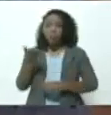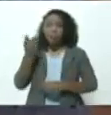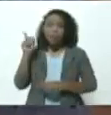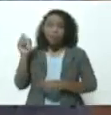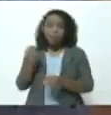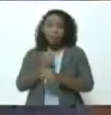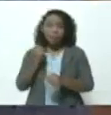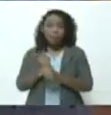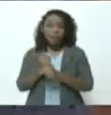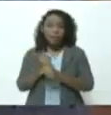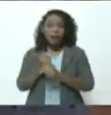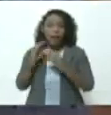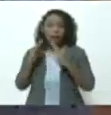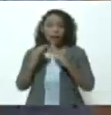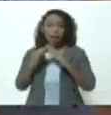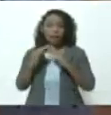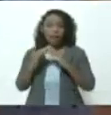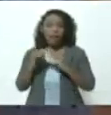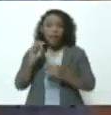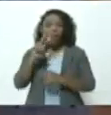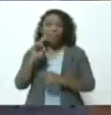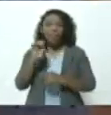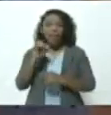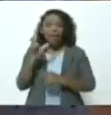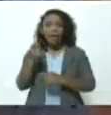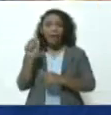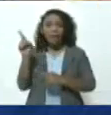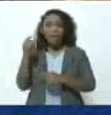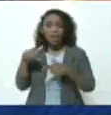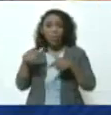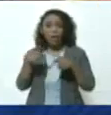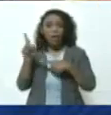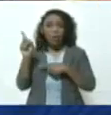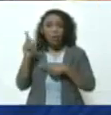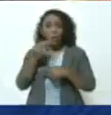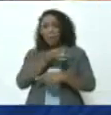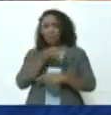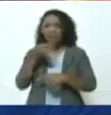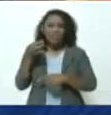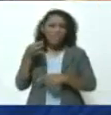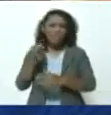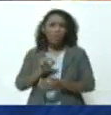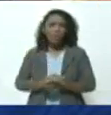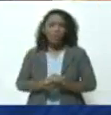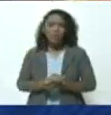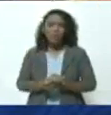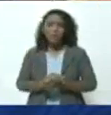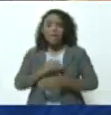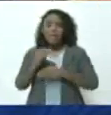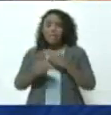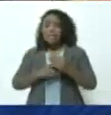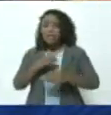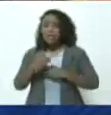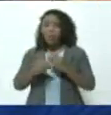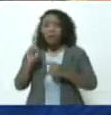Trabajamos en la Hacienda La Vega, que también es otro espacio extraordinario. Recreamos en Macarao